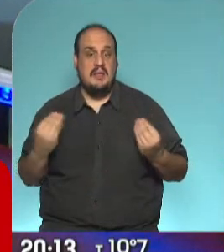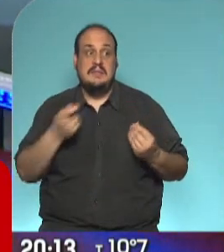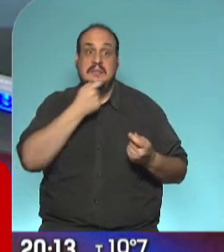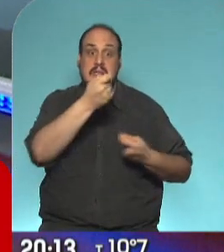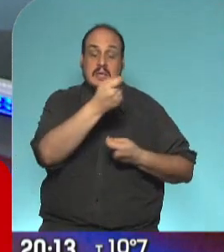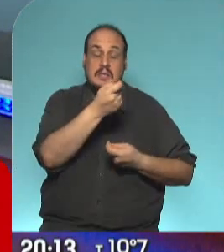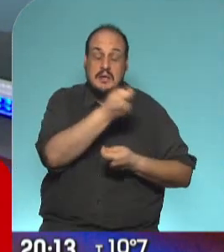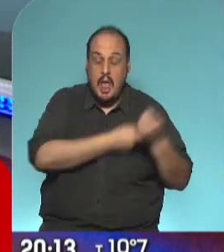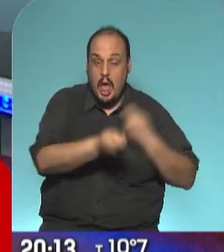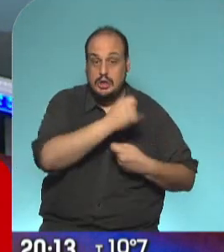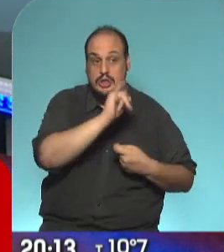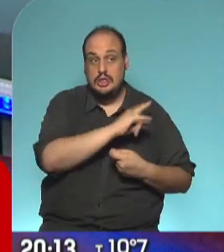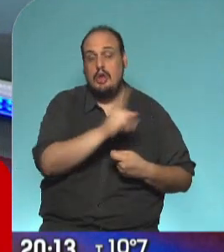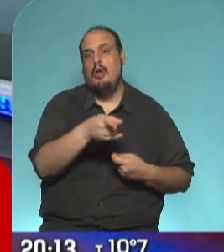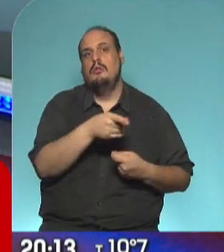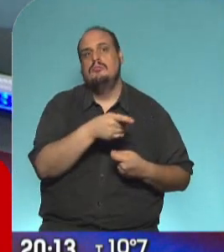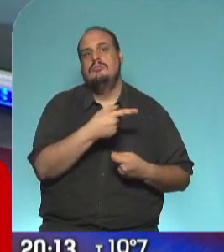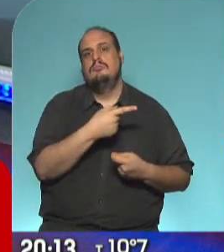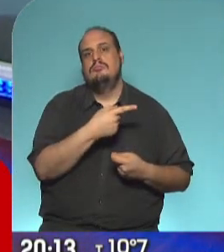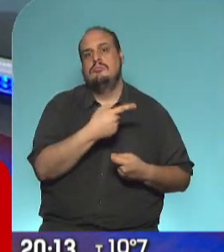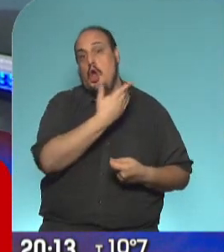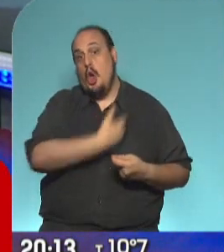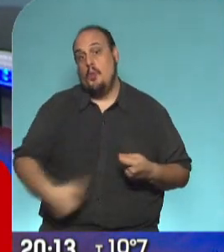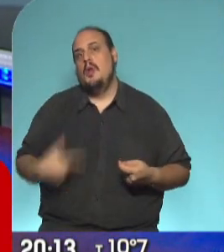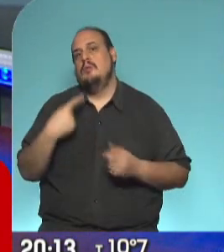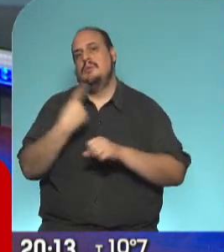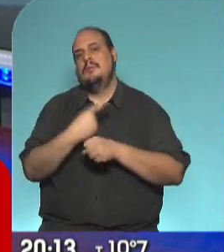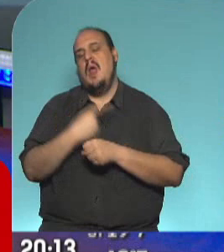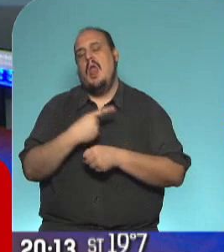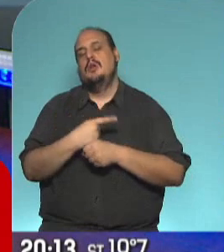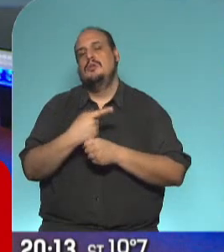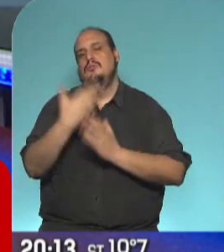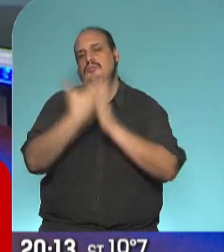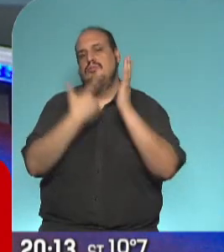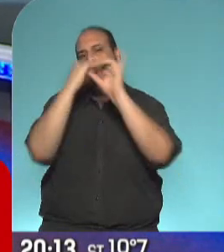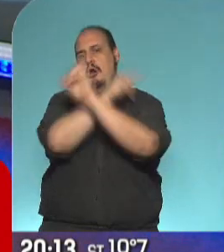no, un comunicado del gobierno primero y un comunicado de los